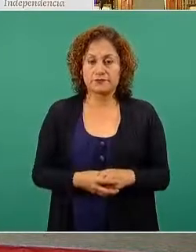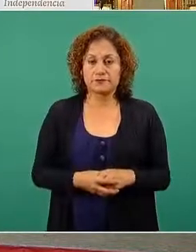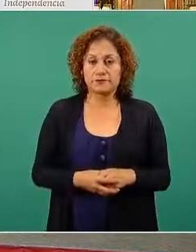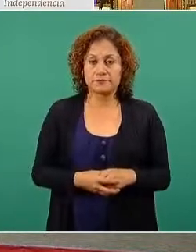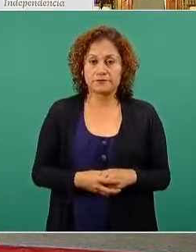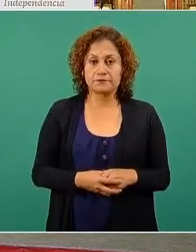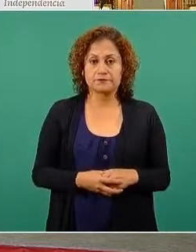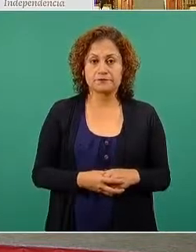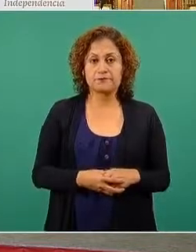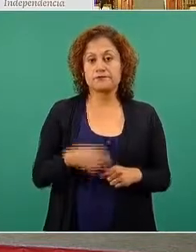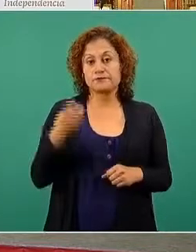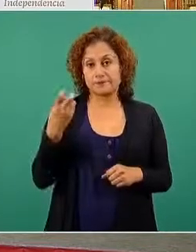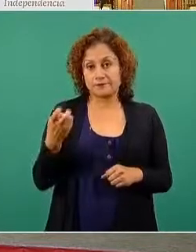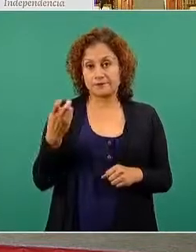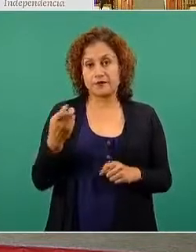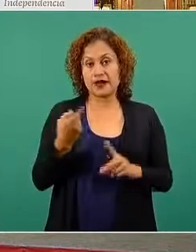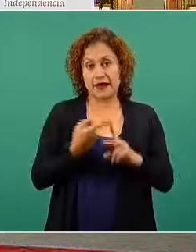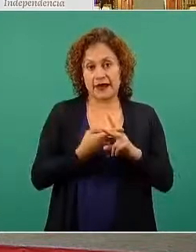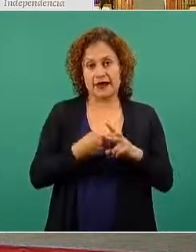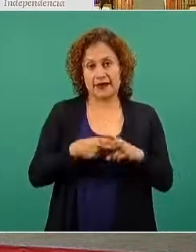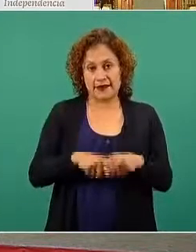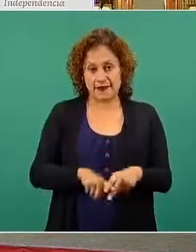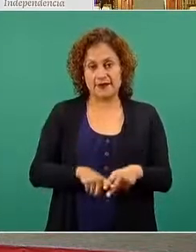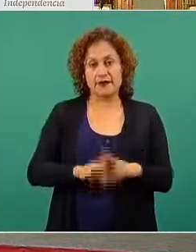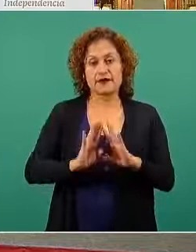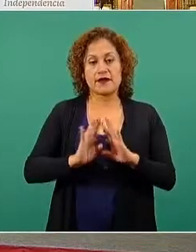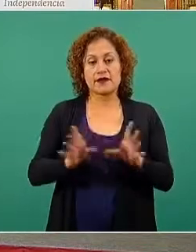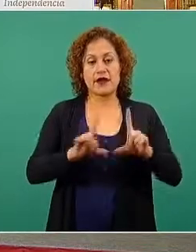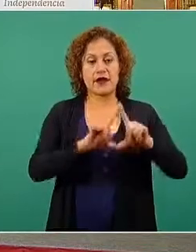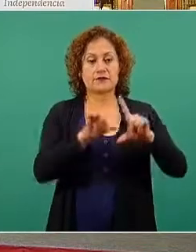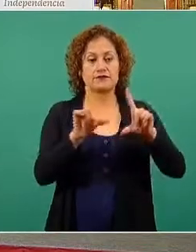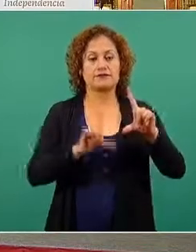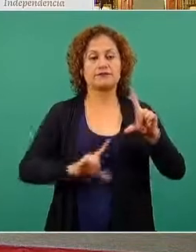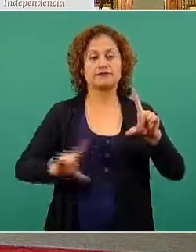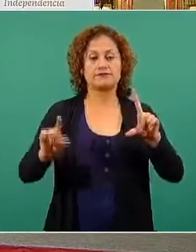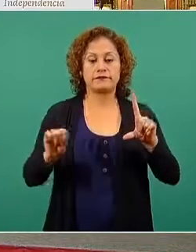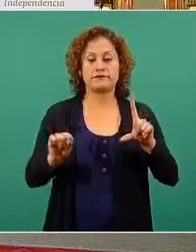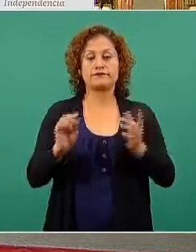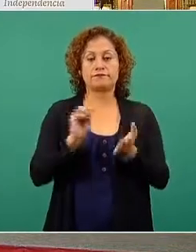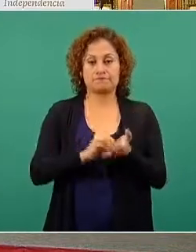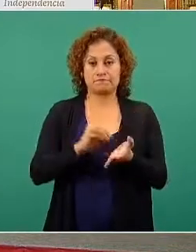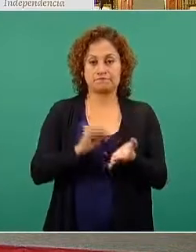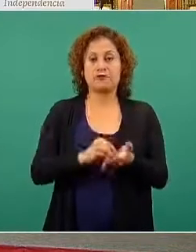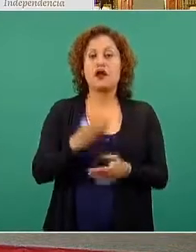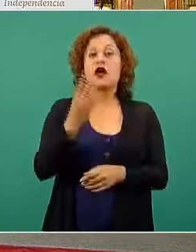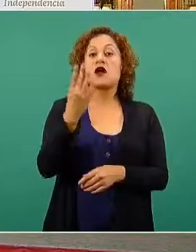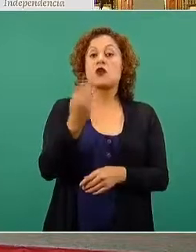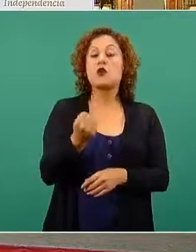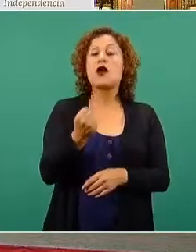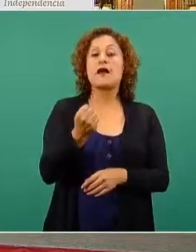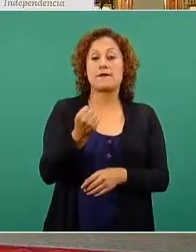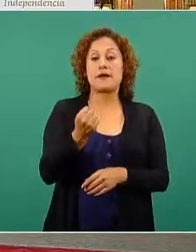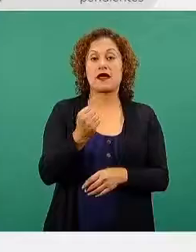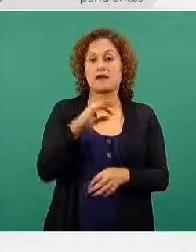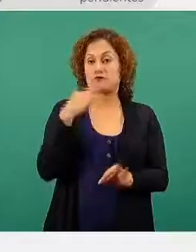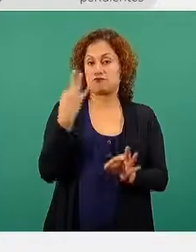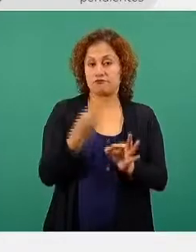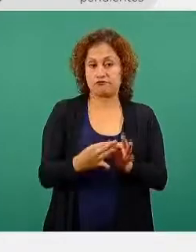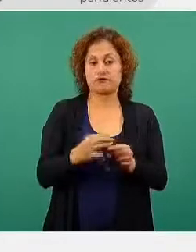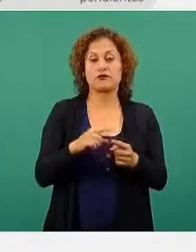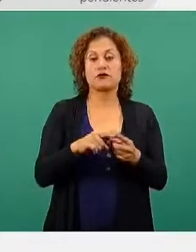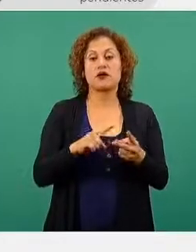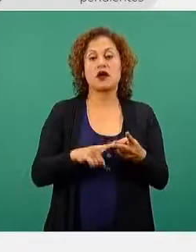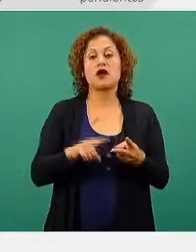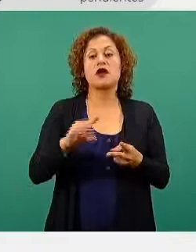semana. Esta es la fase 2, la etapa 2 del plan, y tenemos 9 concluidos, 96 activos,